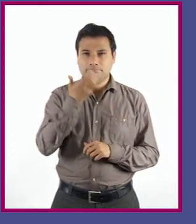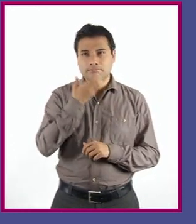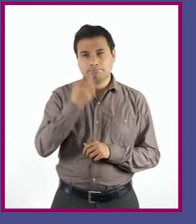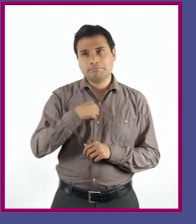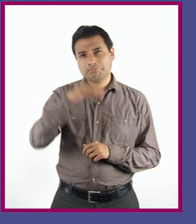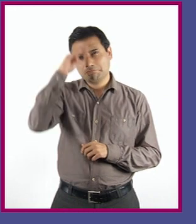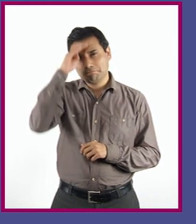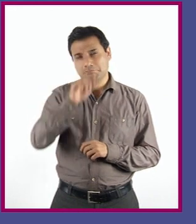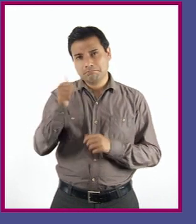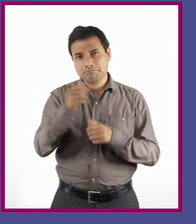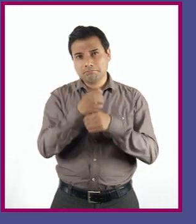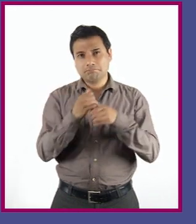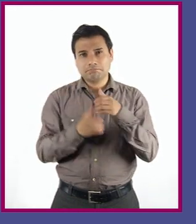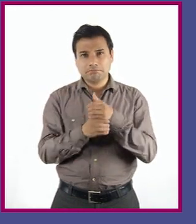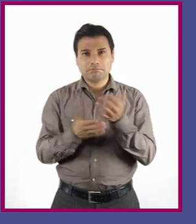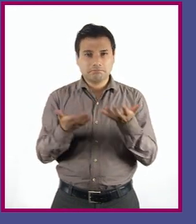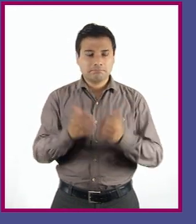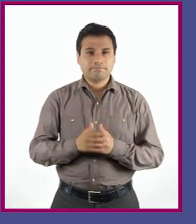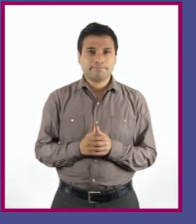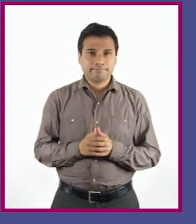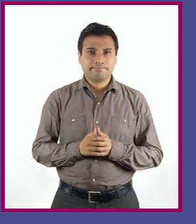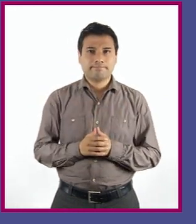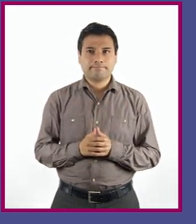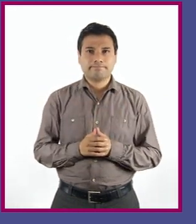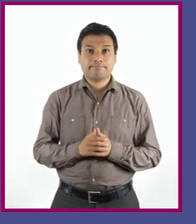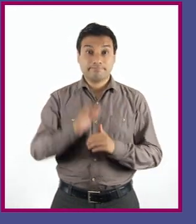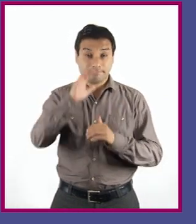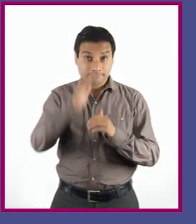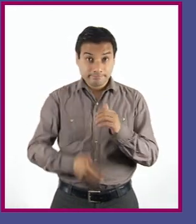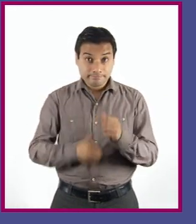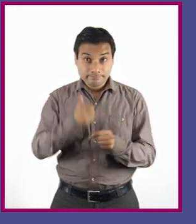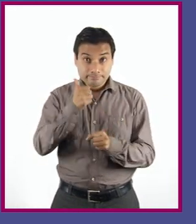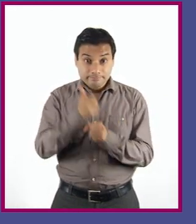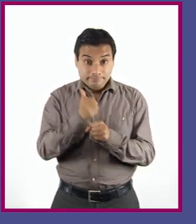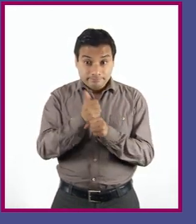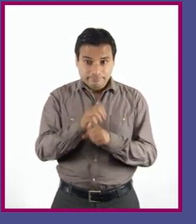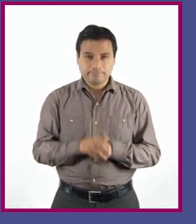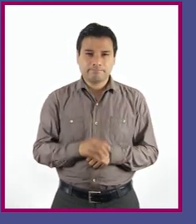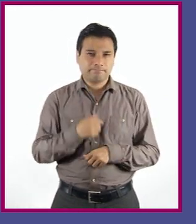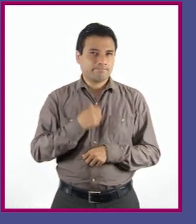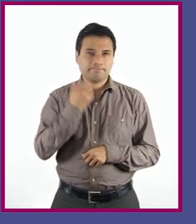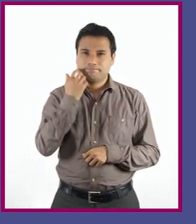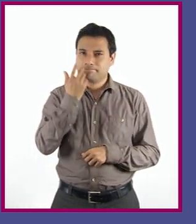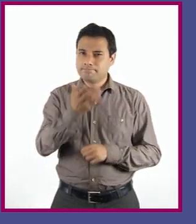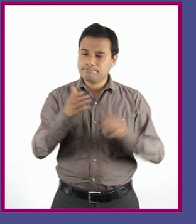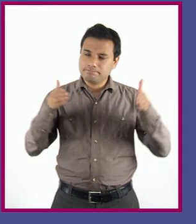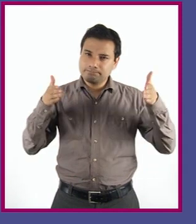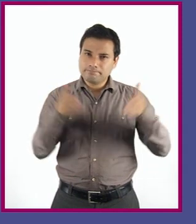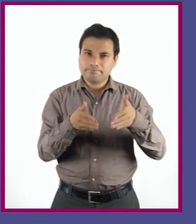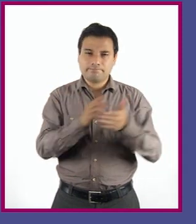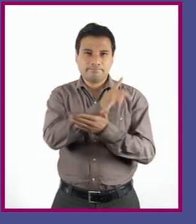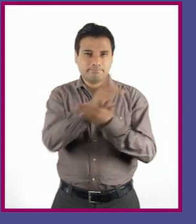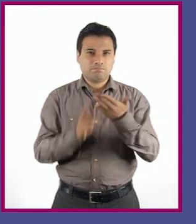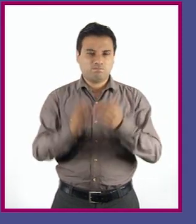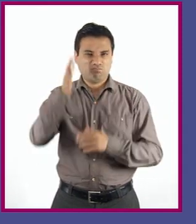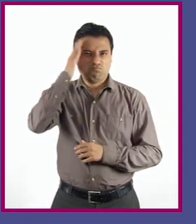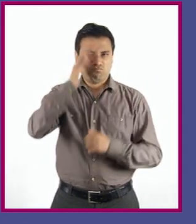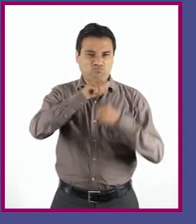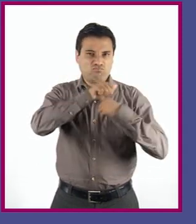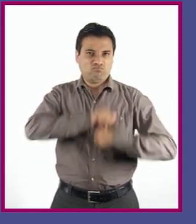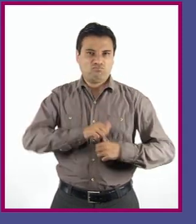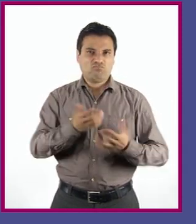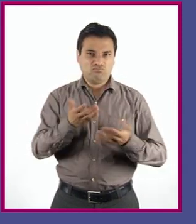otras cosas. Y después de terminar la primaria supe que quería dedicarme a la conducción de programas, sobre